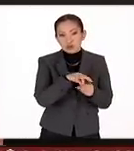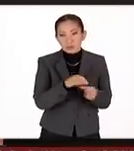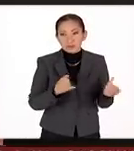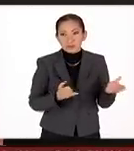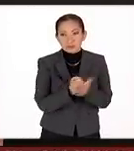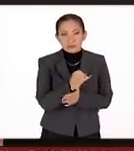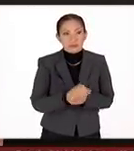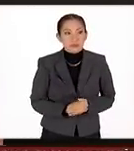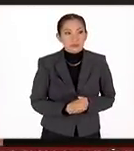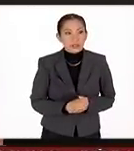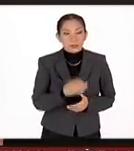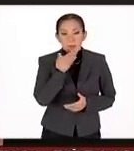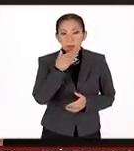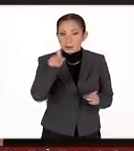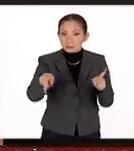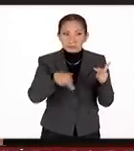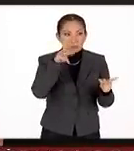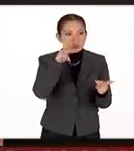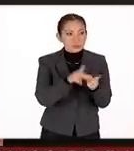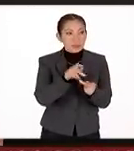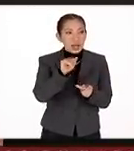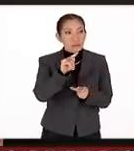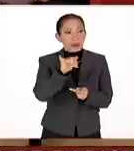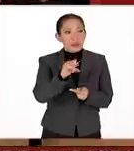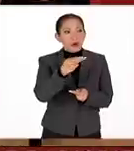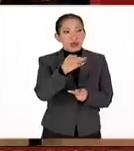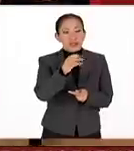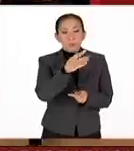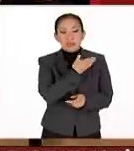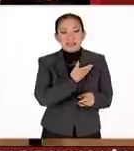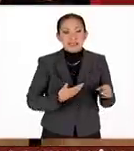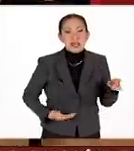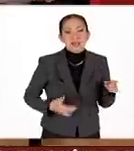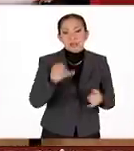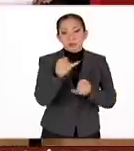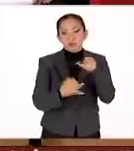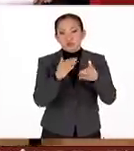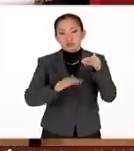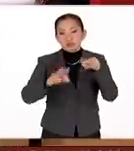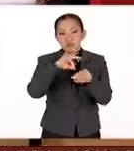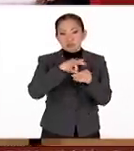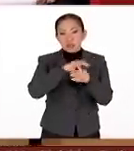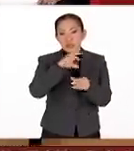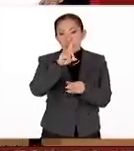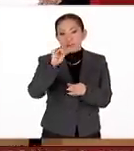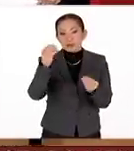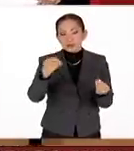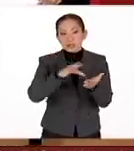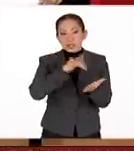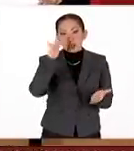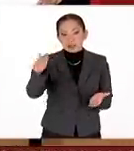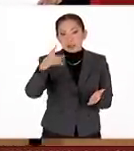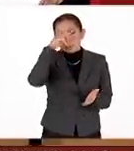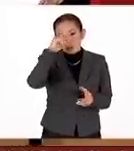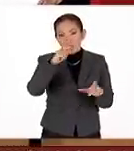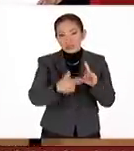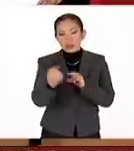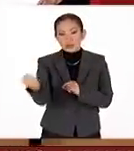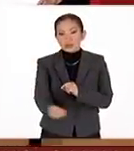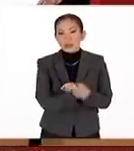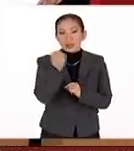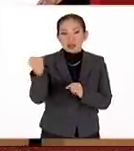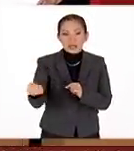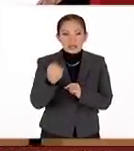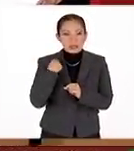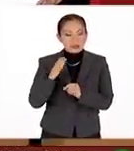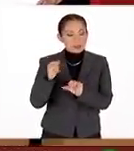de la decisión correcto magistrado Armando Hernández presidente del tribunal electoral del Distrito Federal Muchísimas gracias por estar en México al día suerte en estos